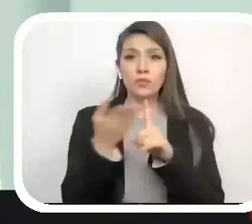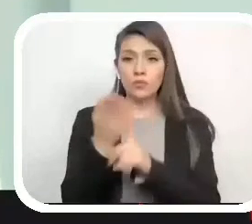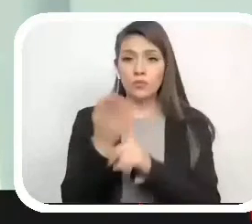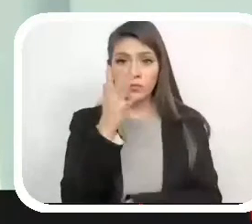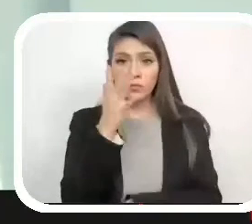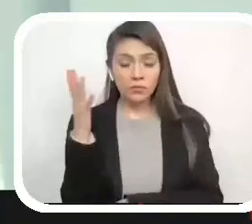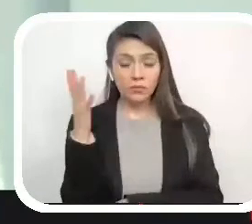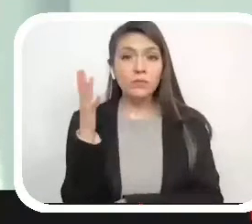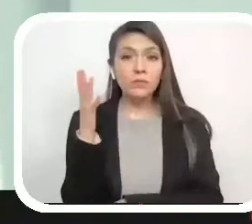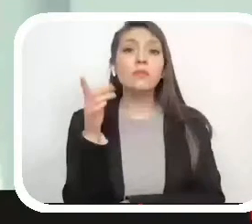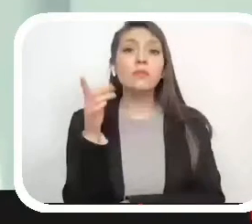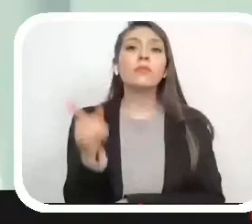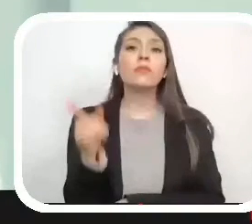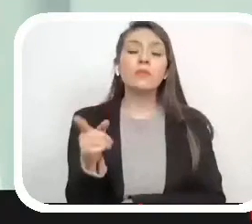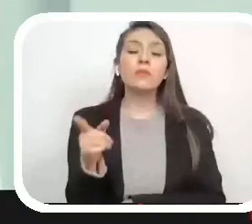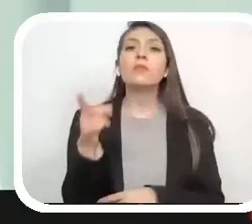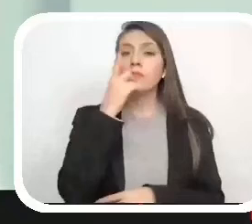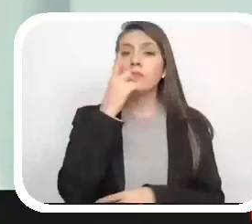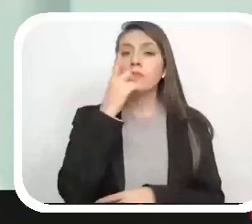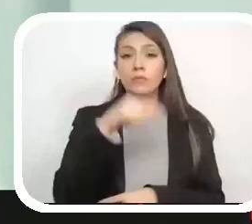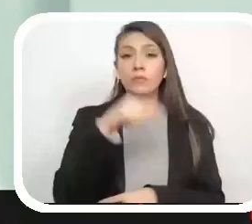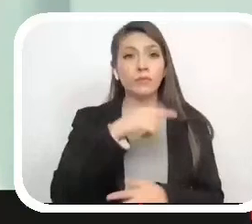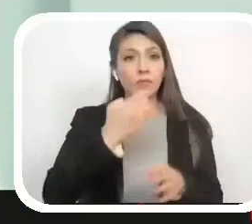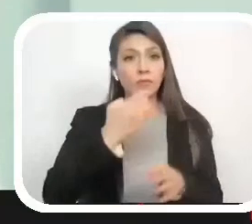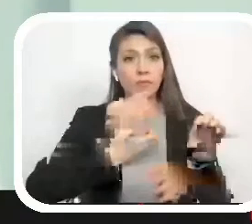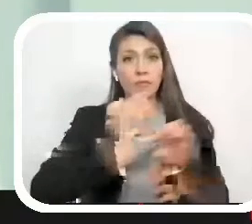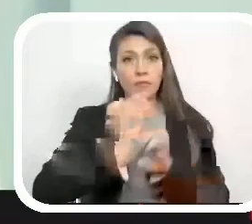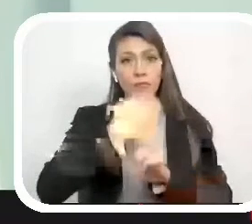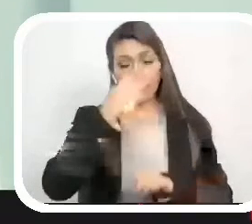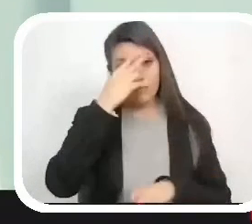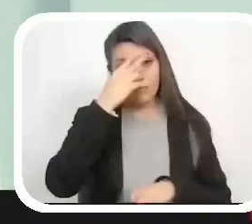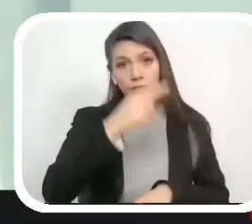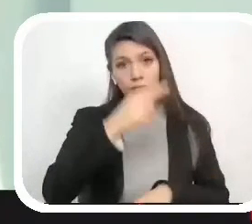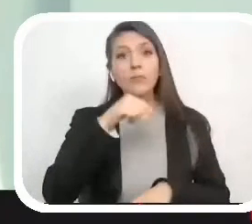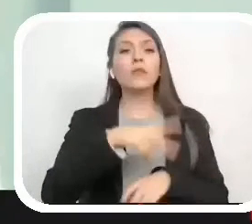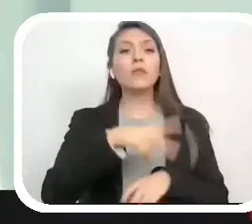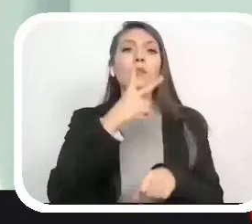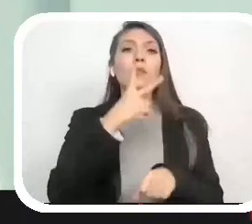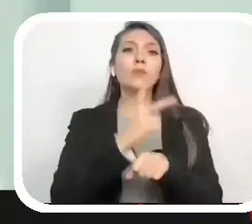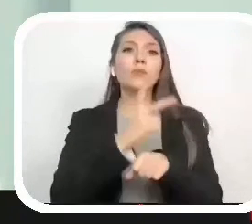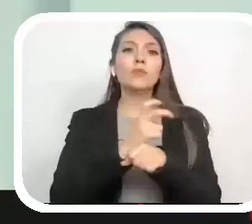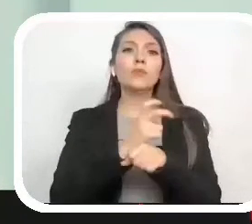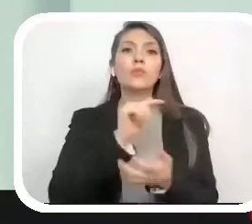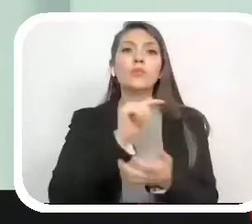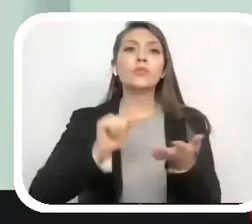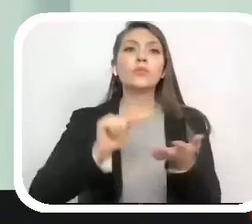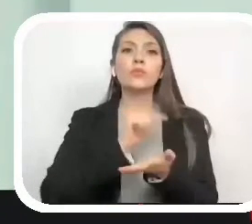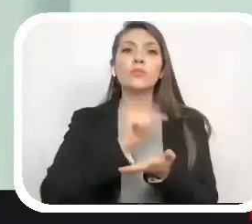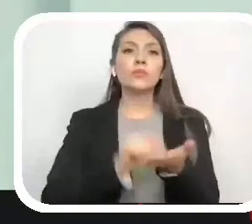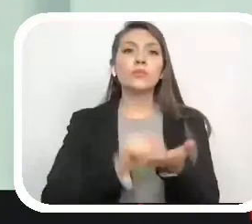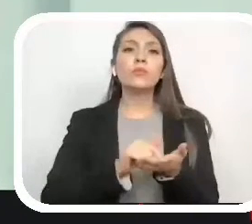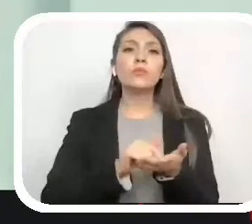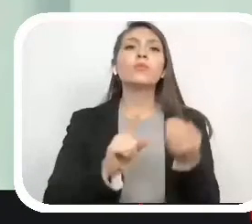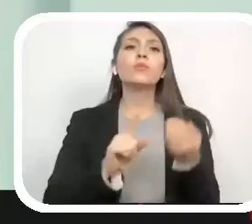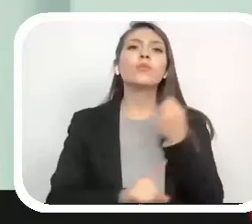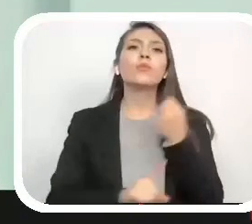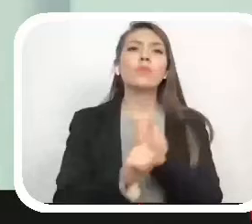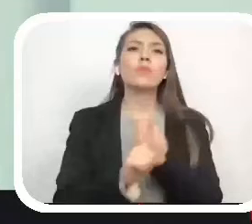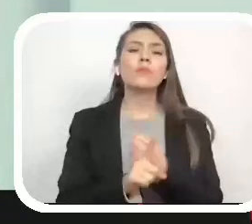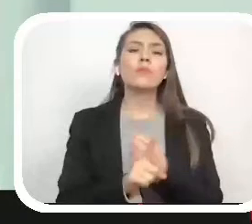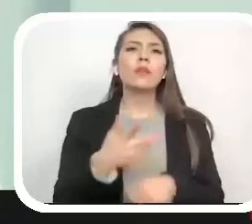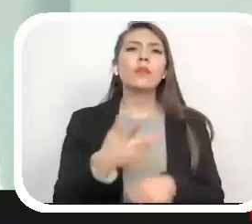Estatal, ubican al Estado de México en el segundo lugar en cuanto a hectáreas afectadas por incendios